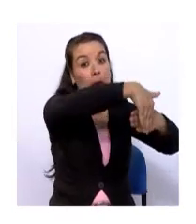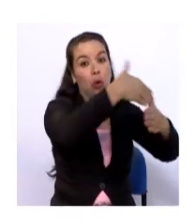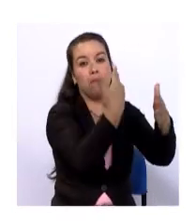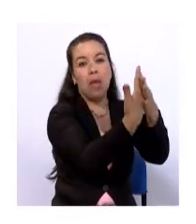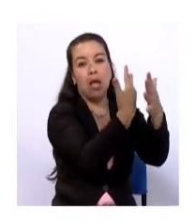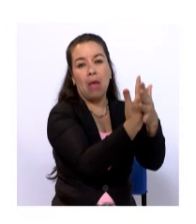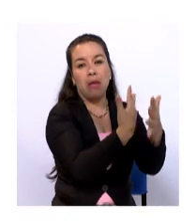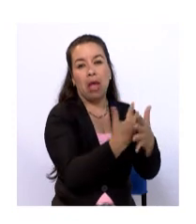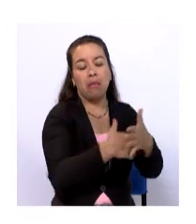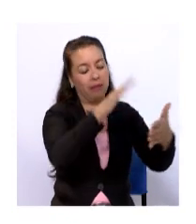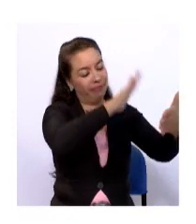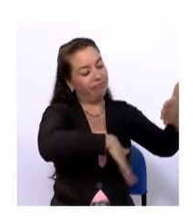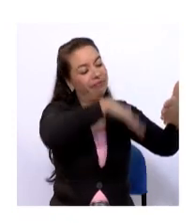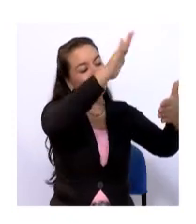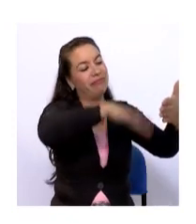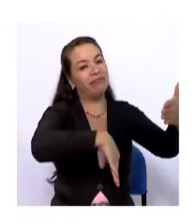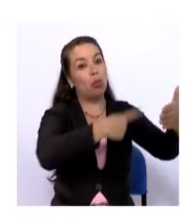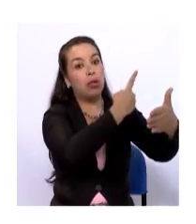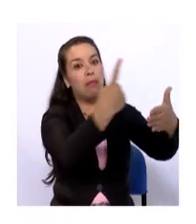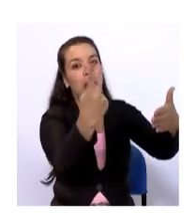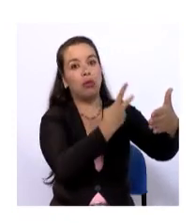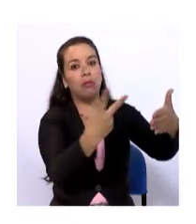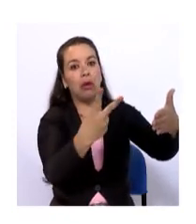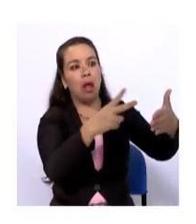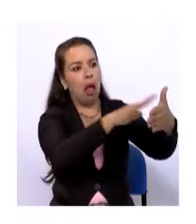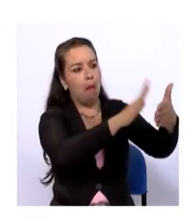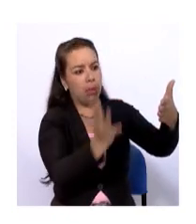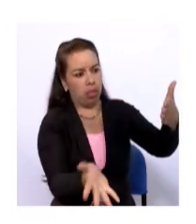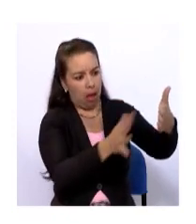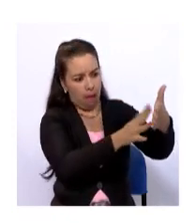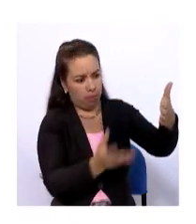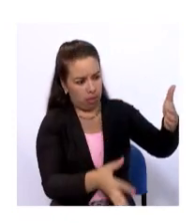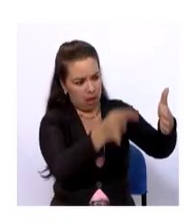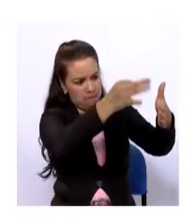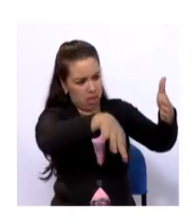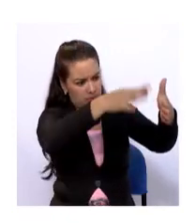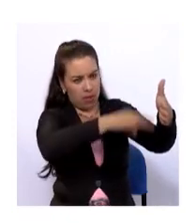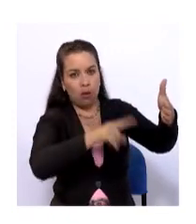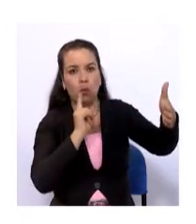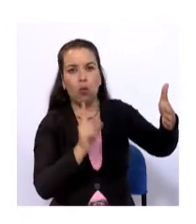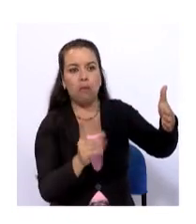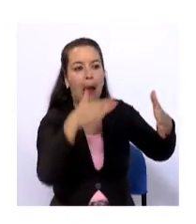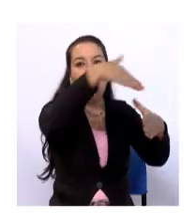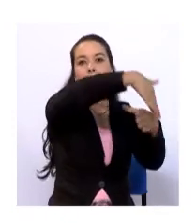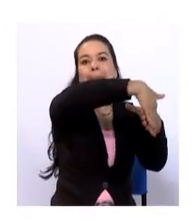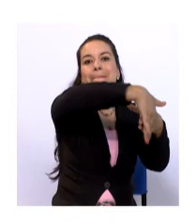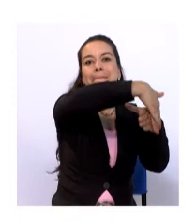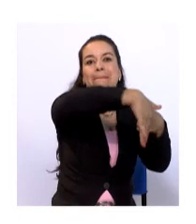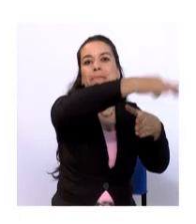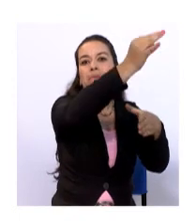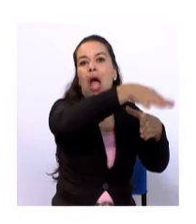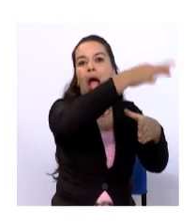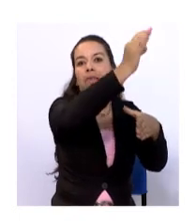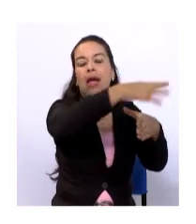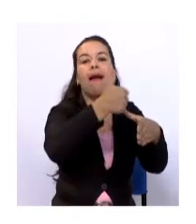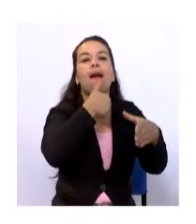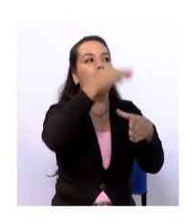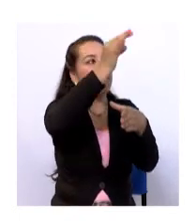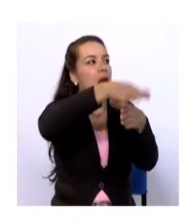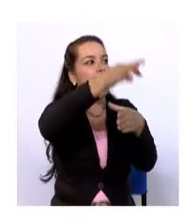quedó muy bonita pero seguro que en dos semanas otra vez se va a caer la pintura porque no han tapado la gotera o no han